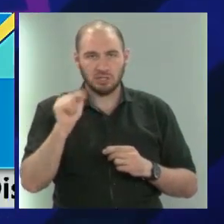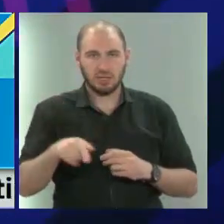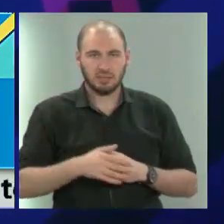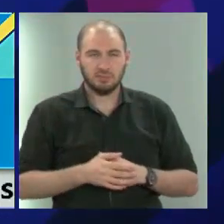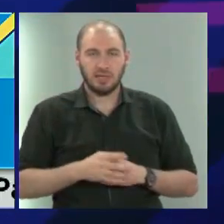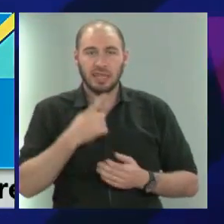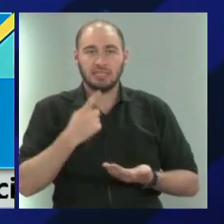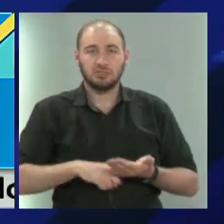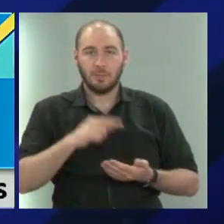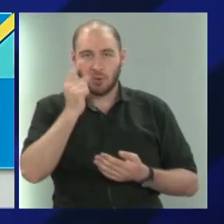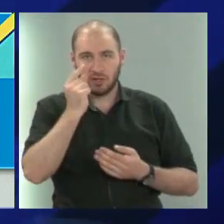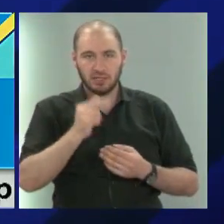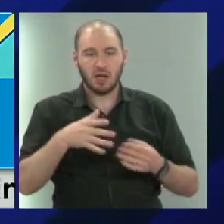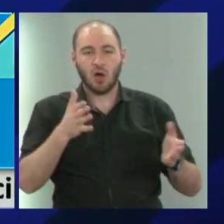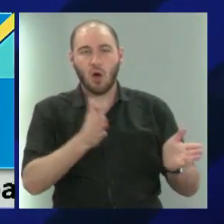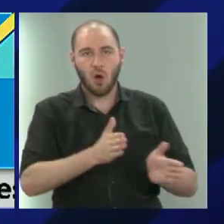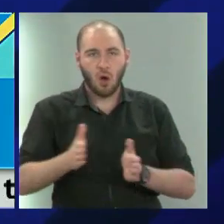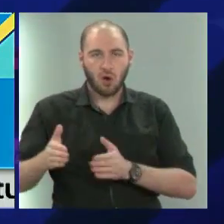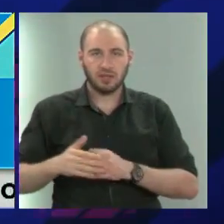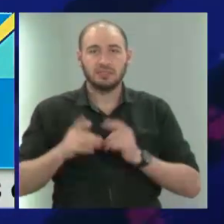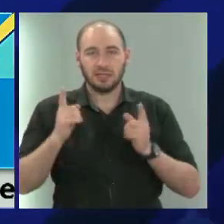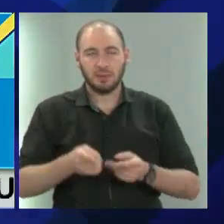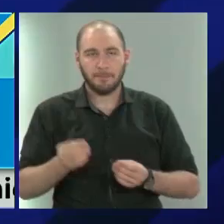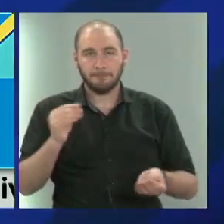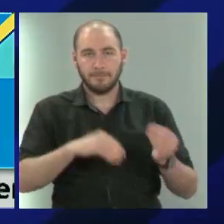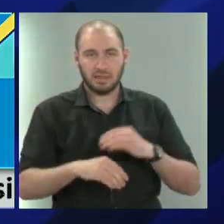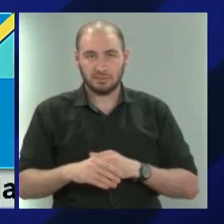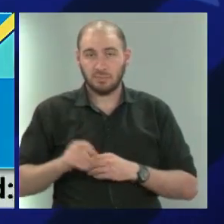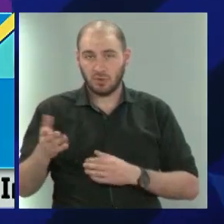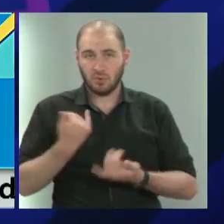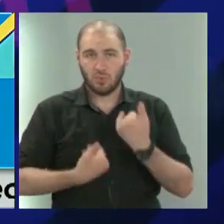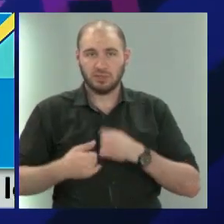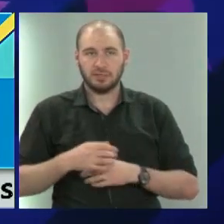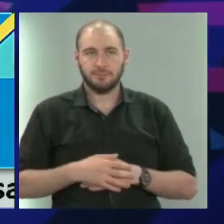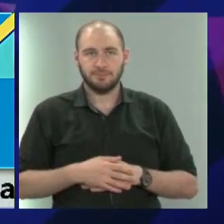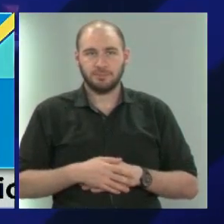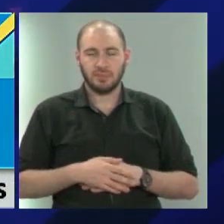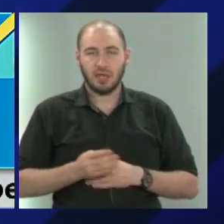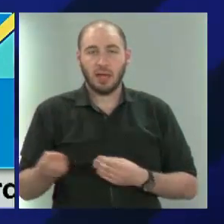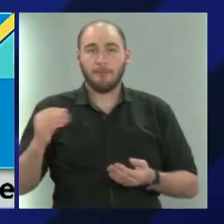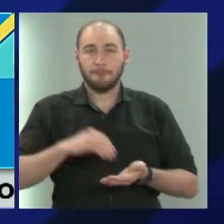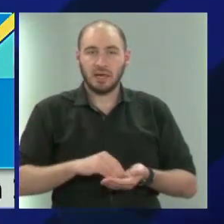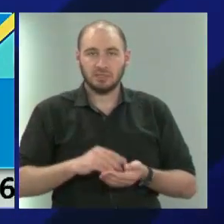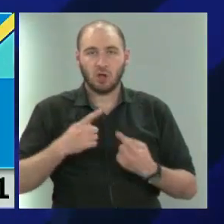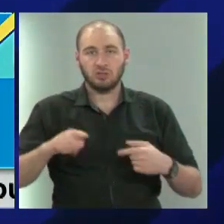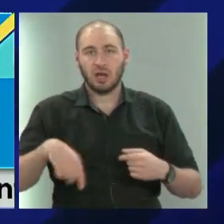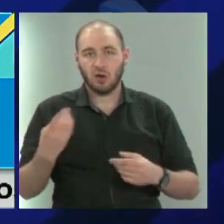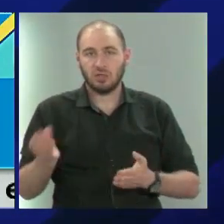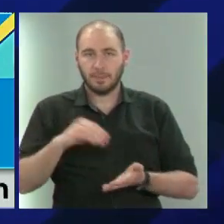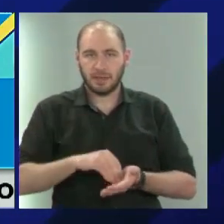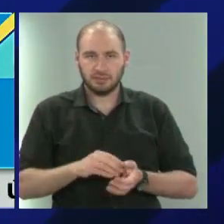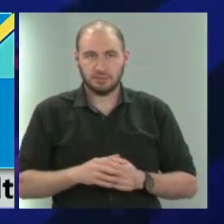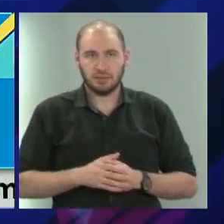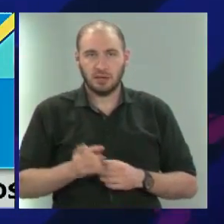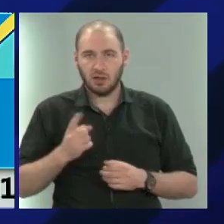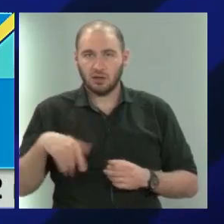¿no? Decisiones políticas, a organización y a sumarle esto que bien decía Hugo, ¿no? A sumarle otros factores, ¿no? Que